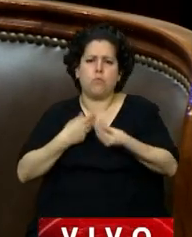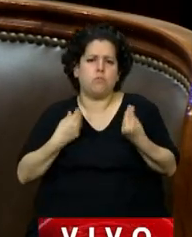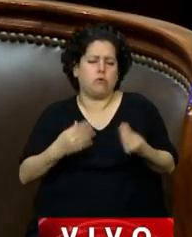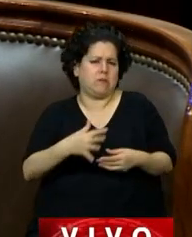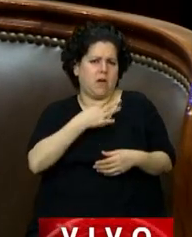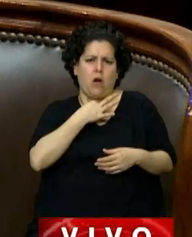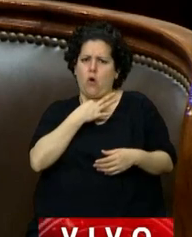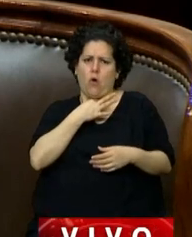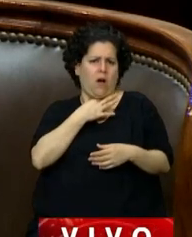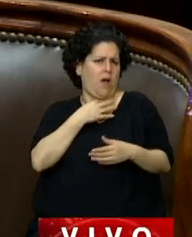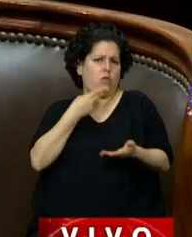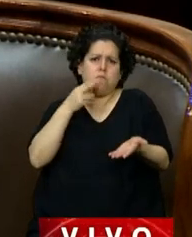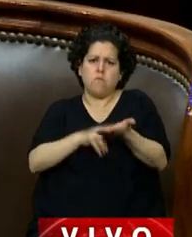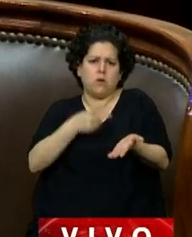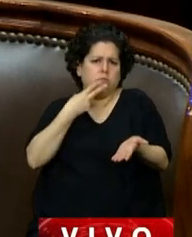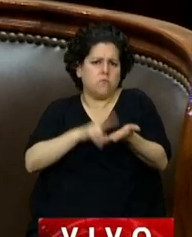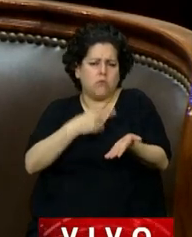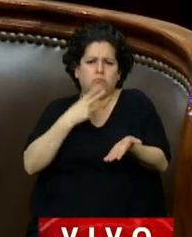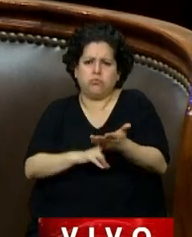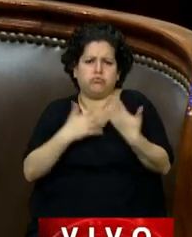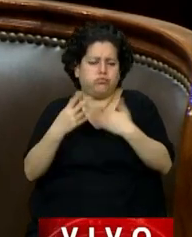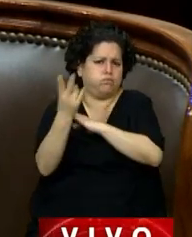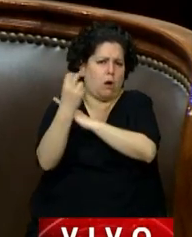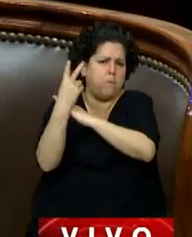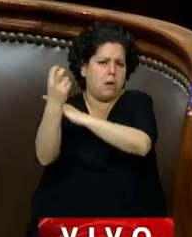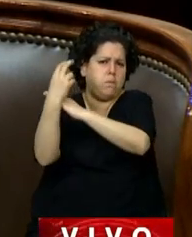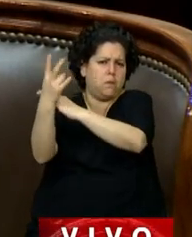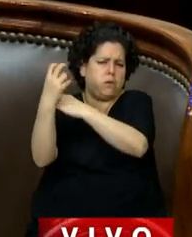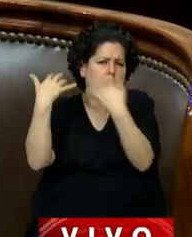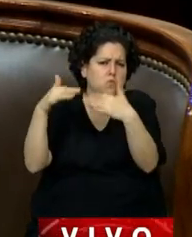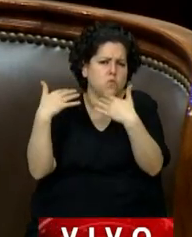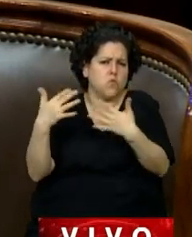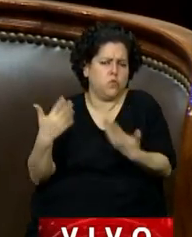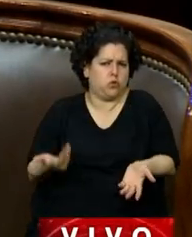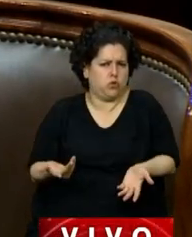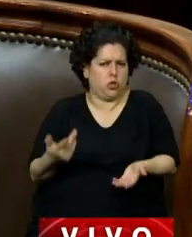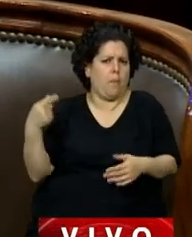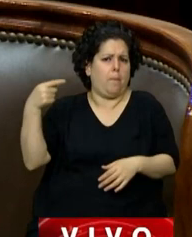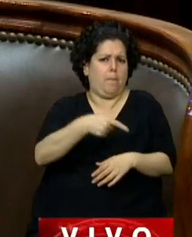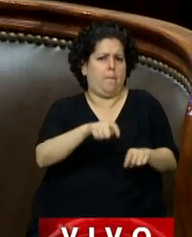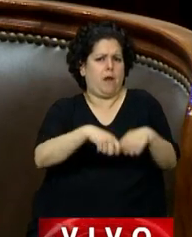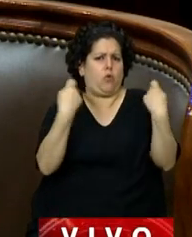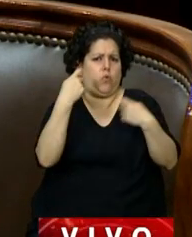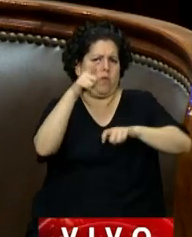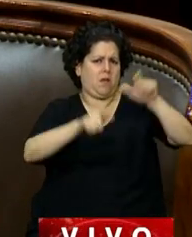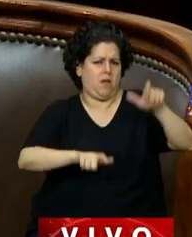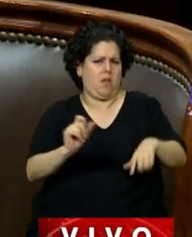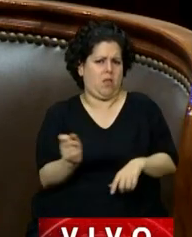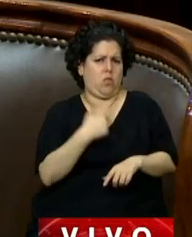este sistema de impuestos que que atacan constantemente al sector empresarial